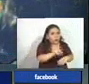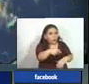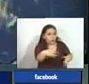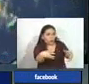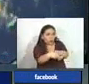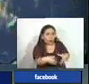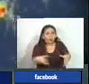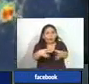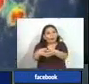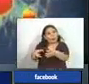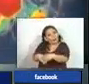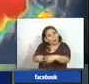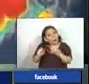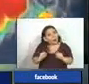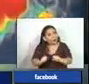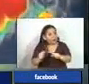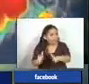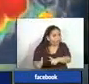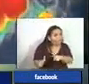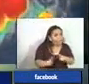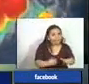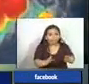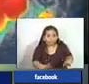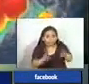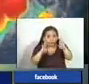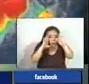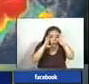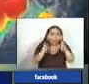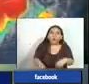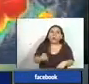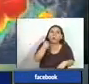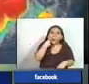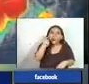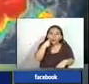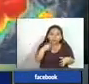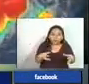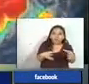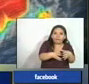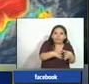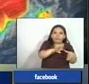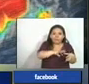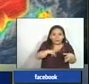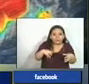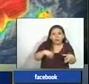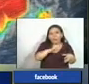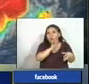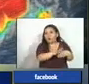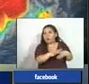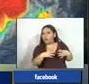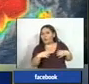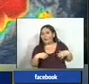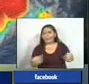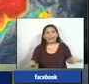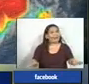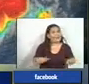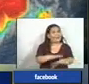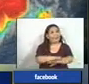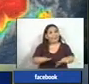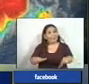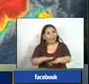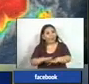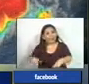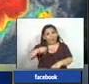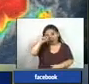prevención y de socorro a estar atentos para resguardar la vida de las personas. También se ha suspendido todo tipo de